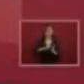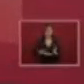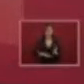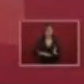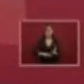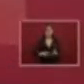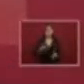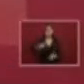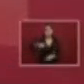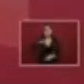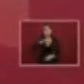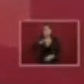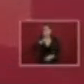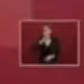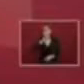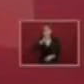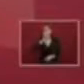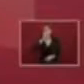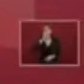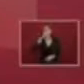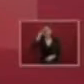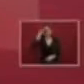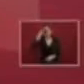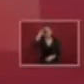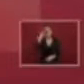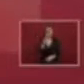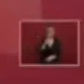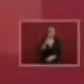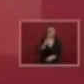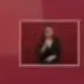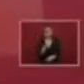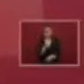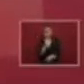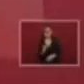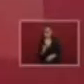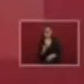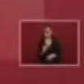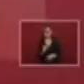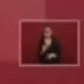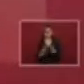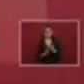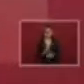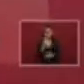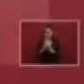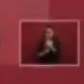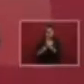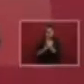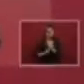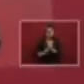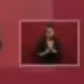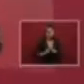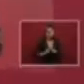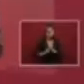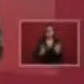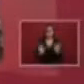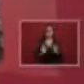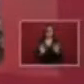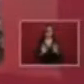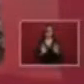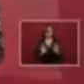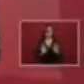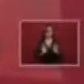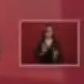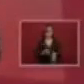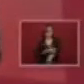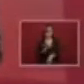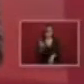impunidad. Que van juntas y en opinión pública no se distinguen de manera... Corrupción e impunidad no se distinguen de manera sencilla.